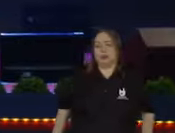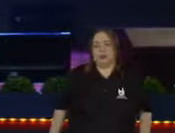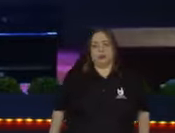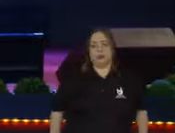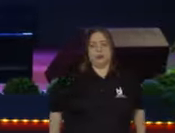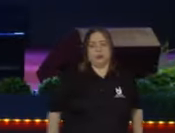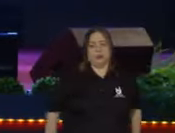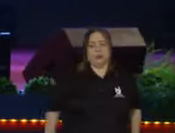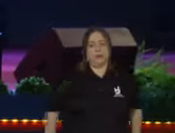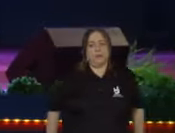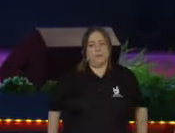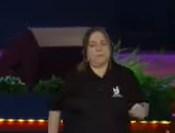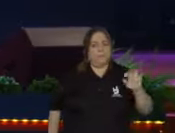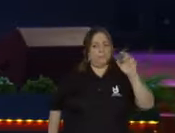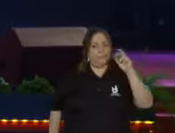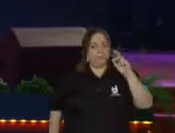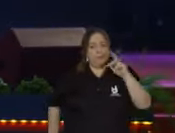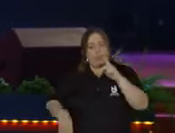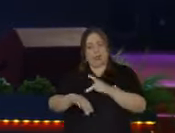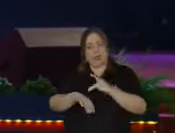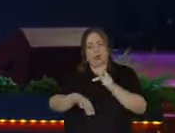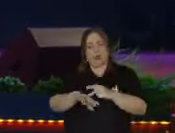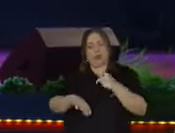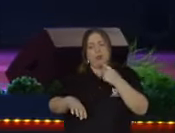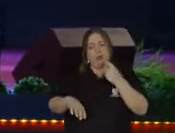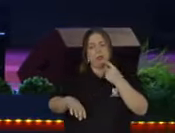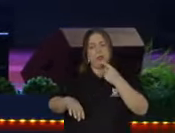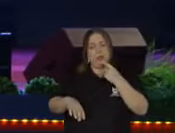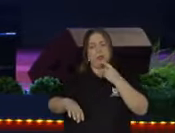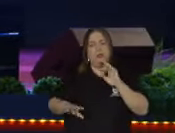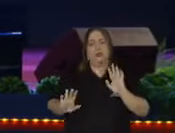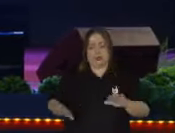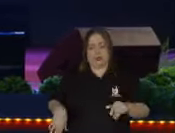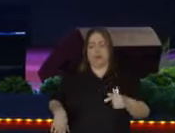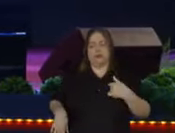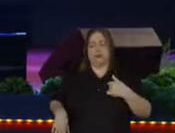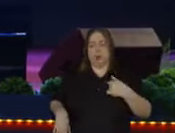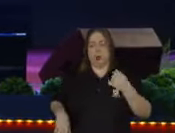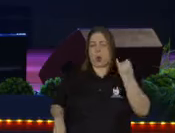Y Pedro dijo, maestro, esto es versión San Alejandro.